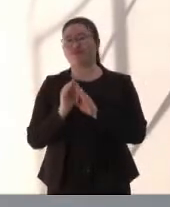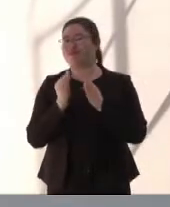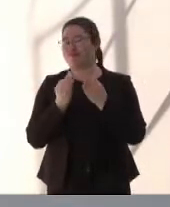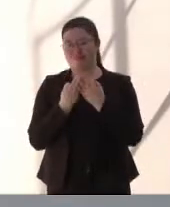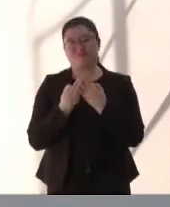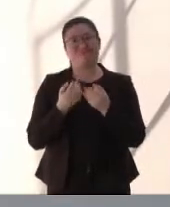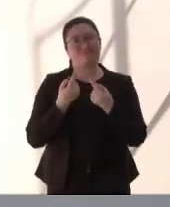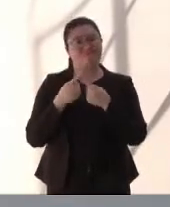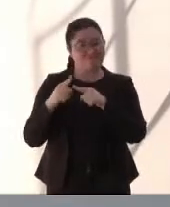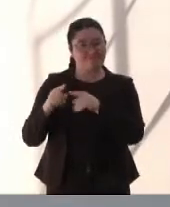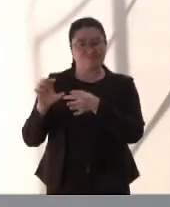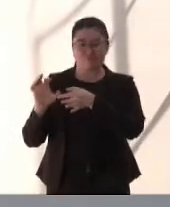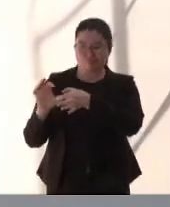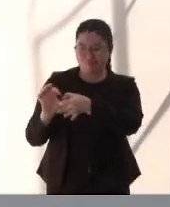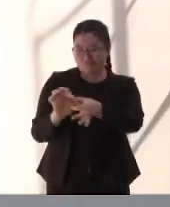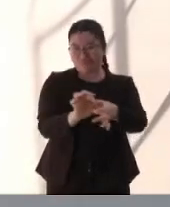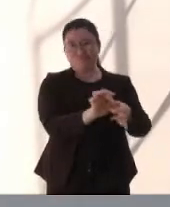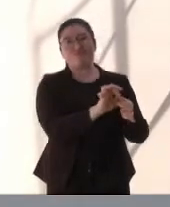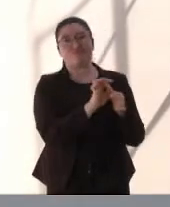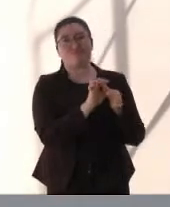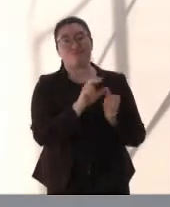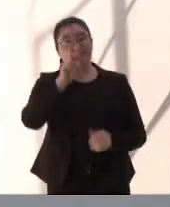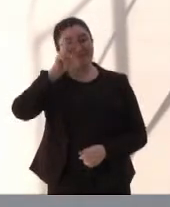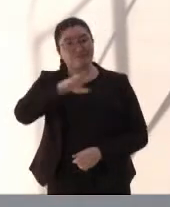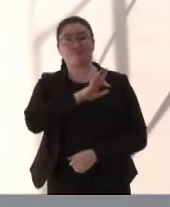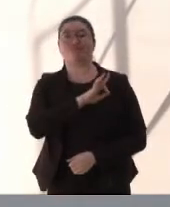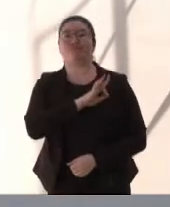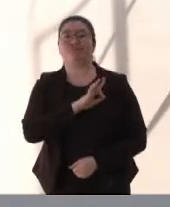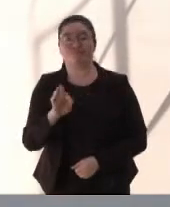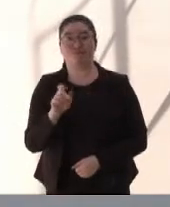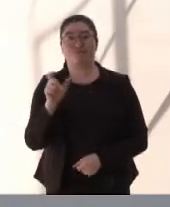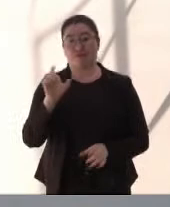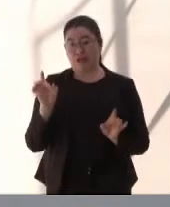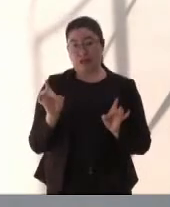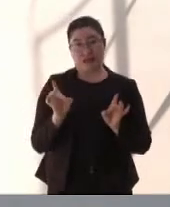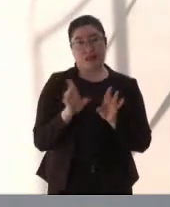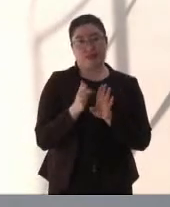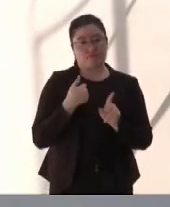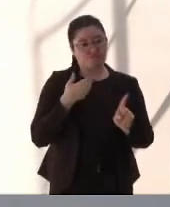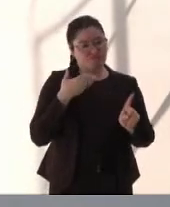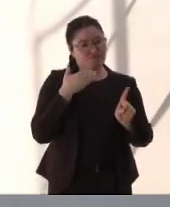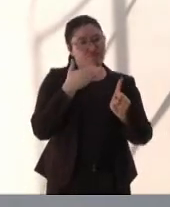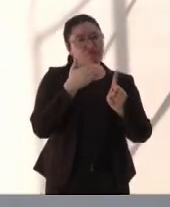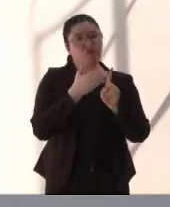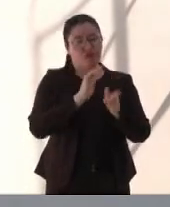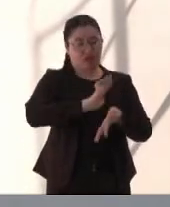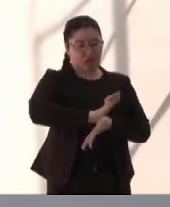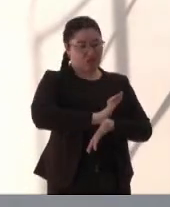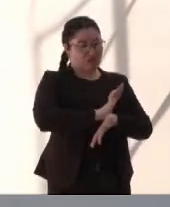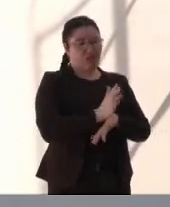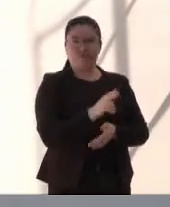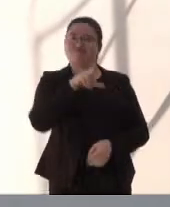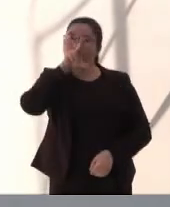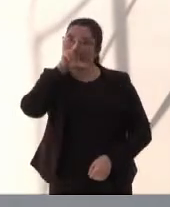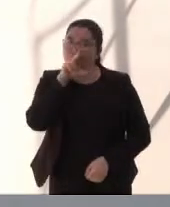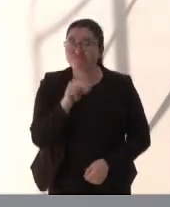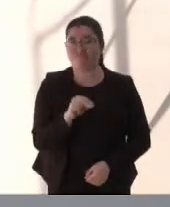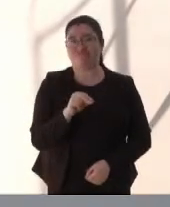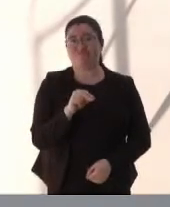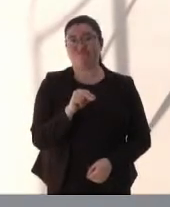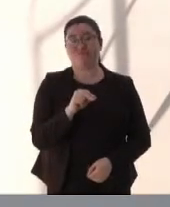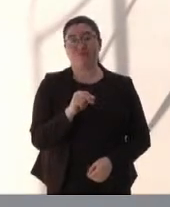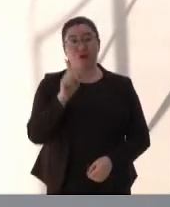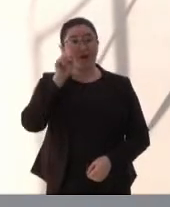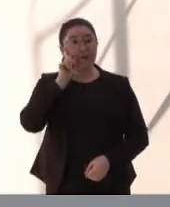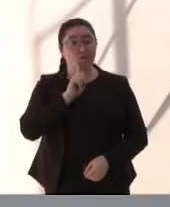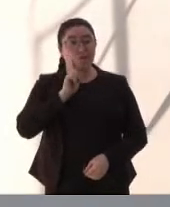se puede cuando se tiene una bandera por la no discriminación hacia las